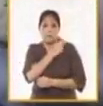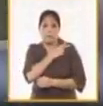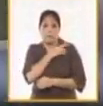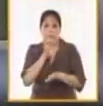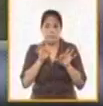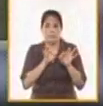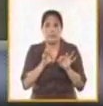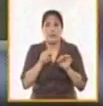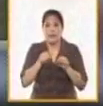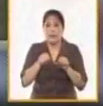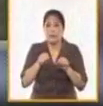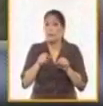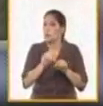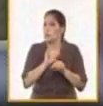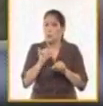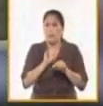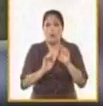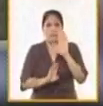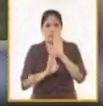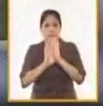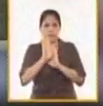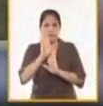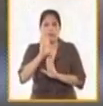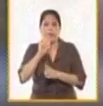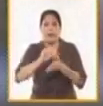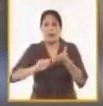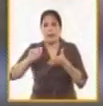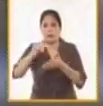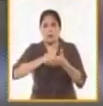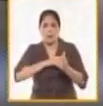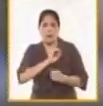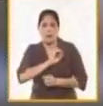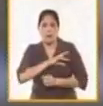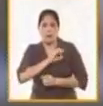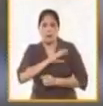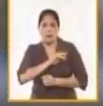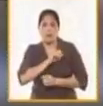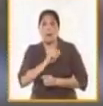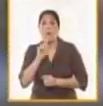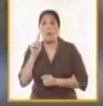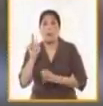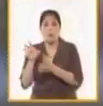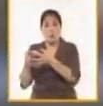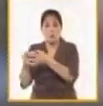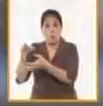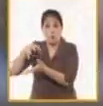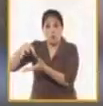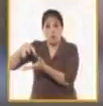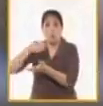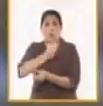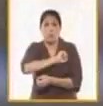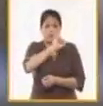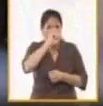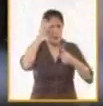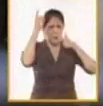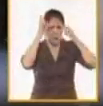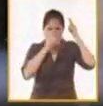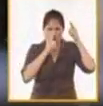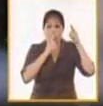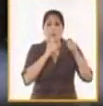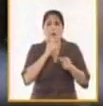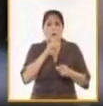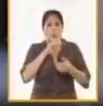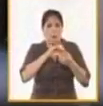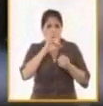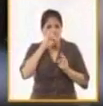una tendencia irreversible hacia su favor en la elección de diputados. Exceptuando un estado, en el resto venció el chavismo, entre ellos el de la Guayana